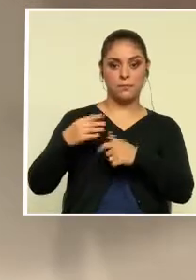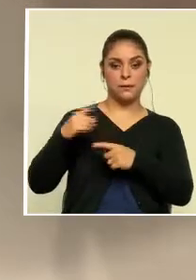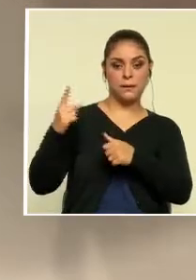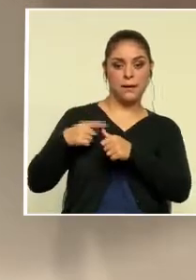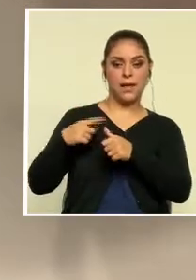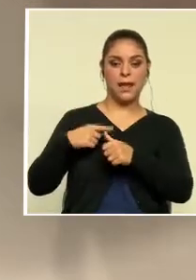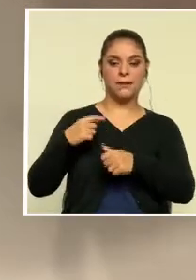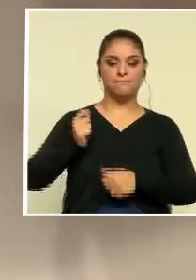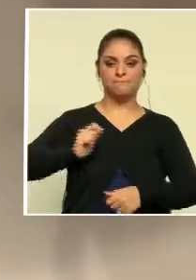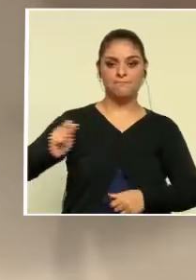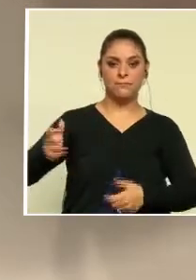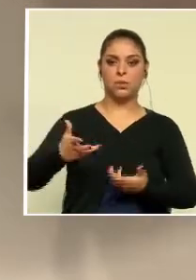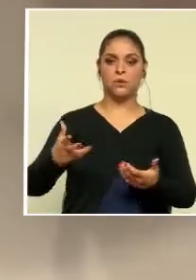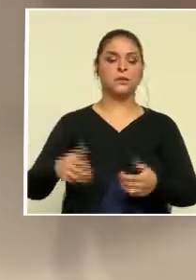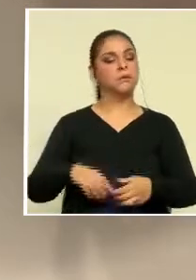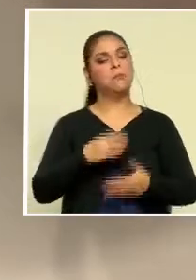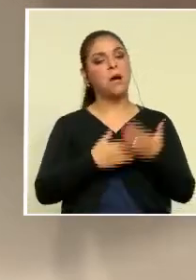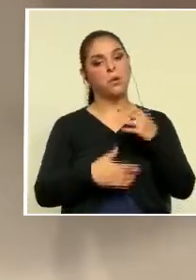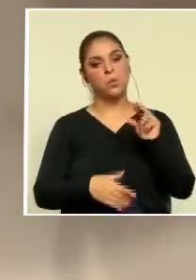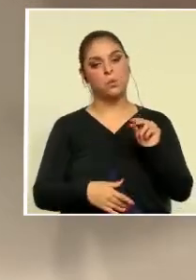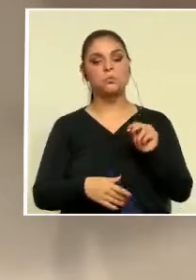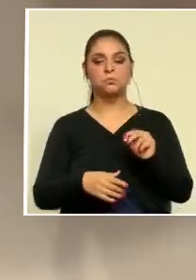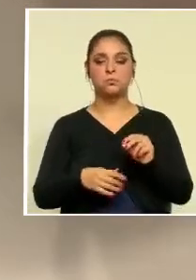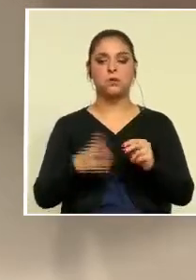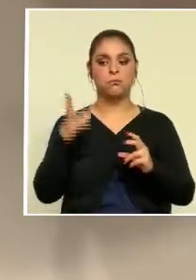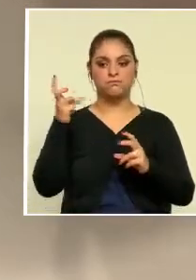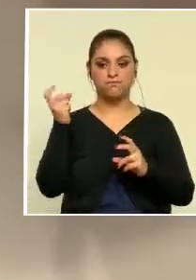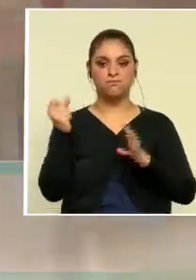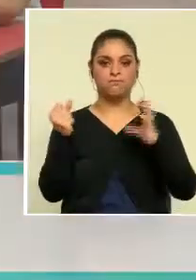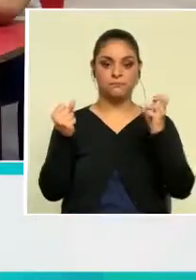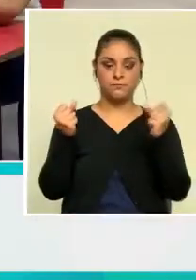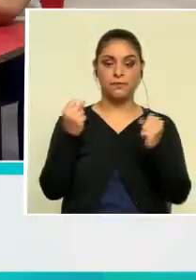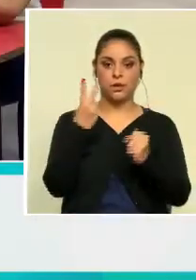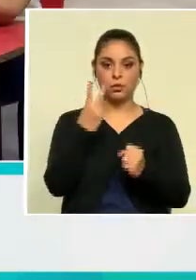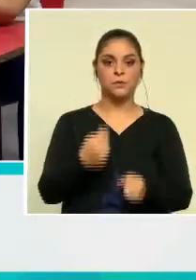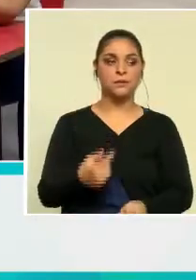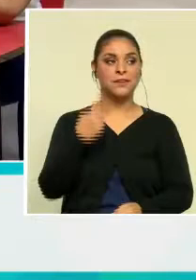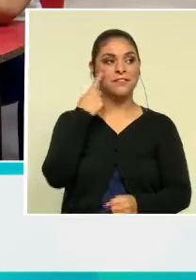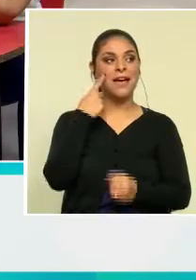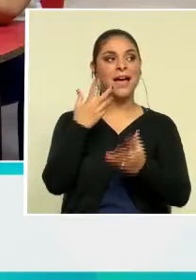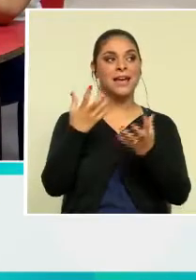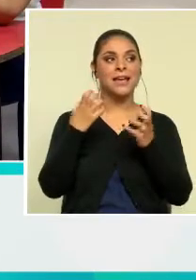veamos la ley yo creo que tenemos fotos